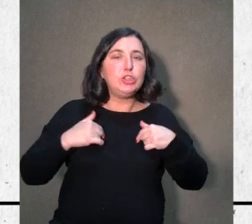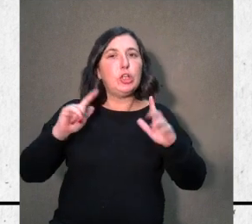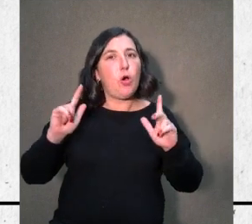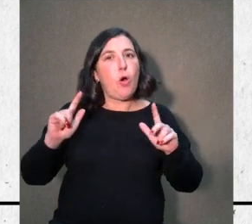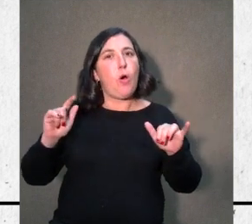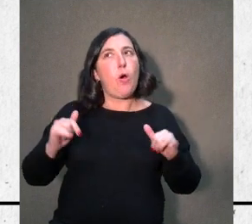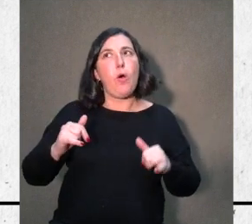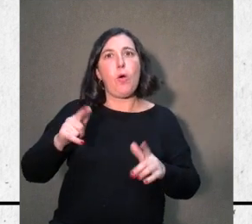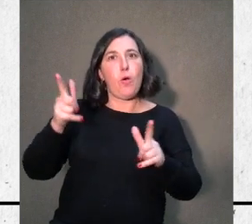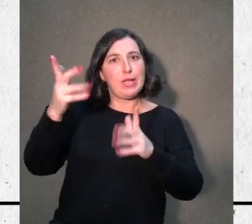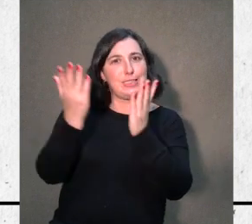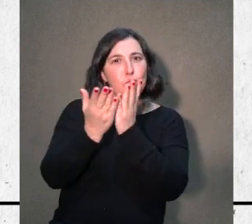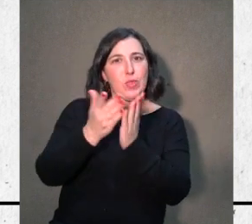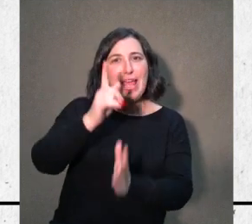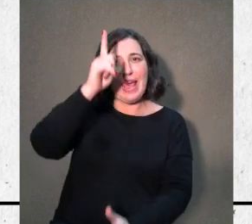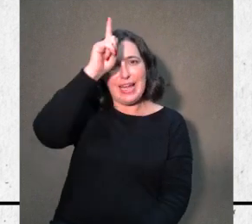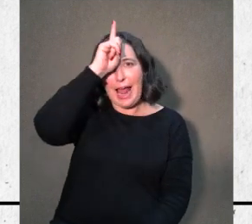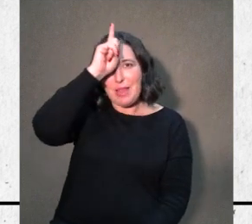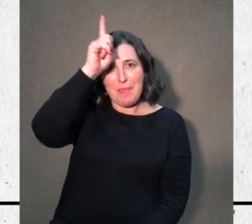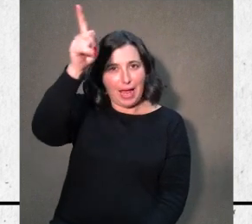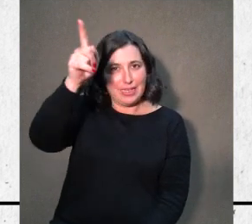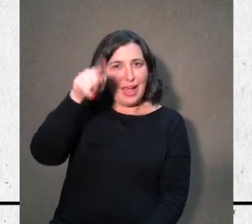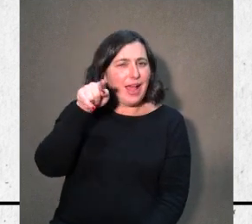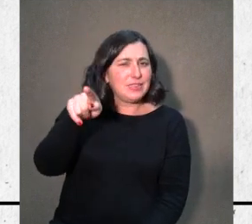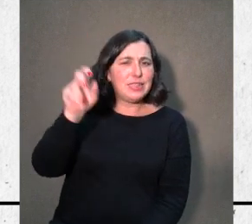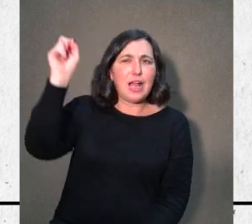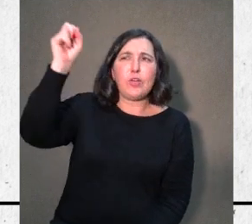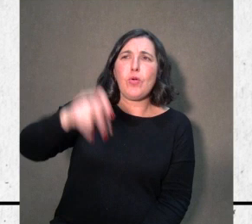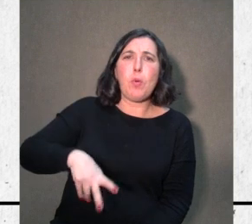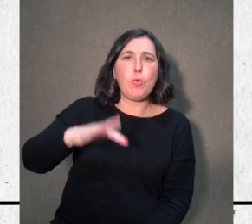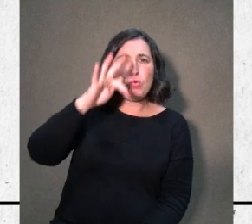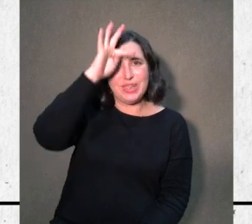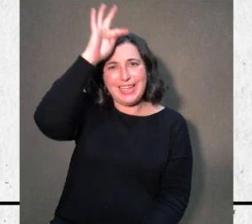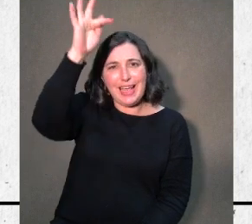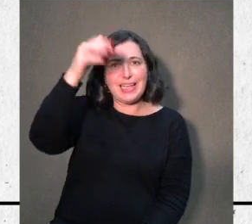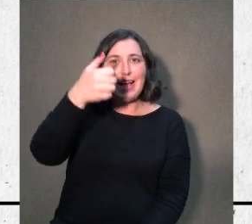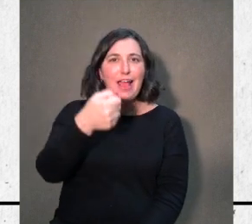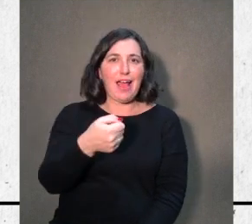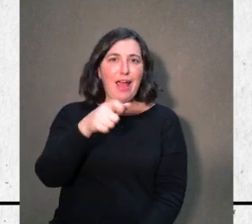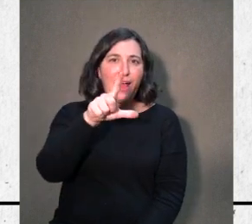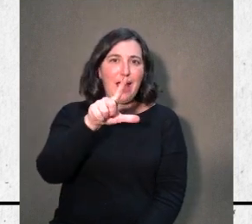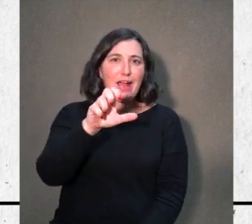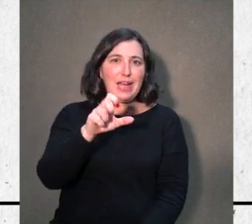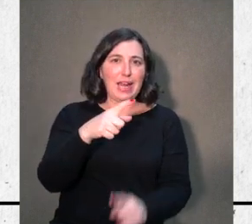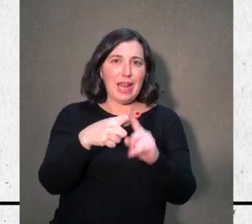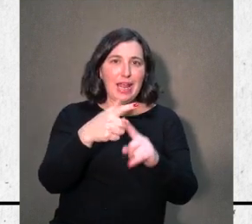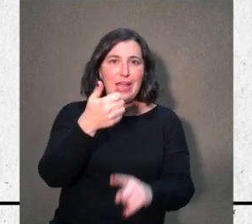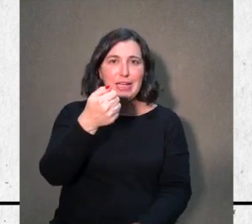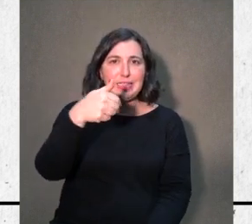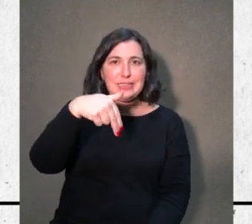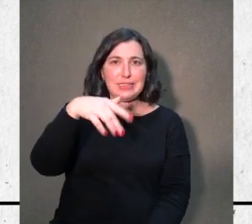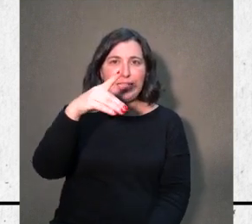es muy popular entre los músicos la técnica Alexander. O sea, es como que el 90 y pico de los músicos o artistas lo hacen.